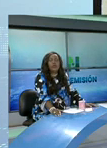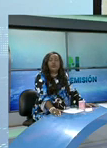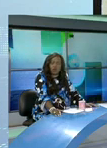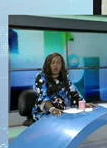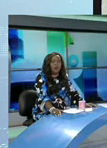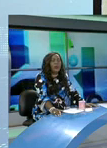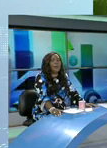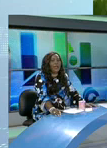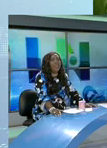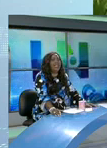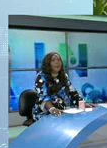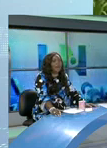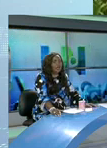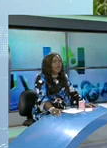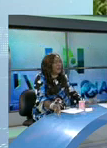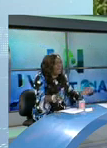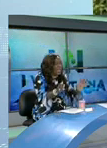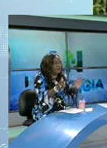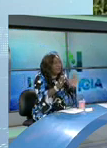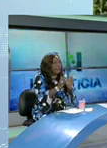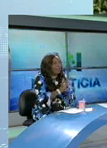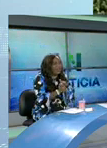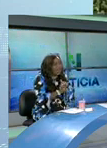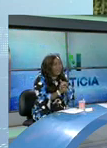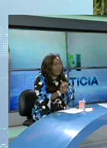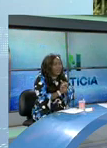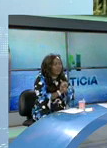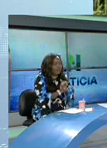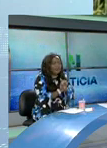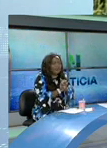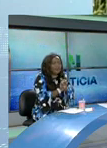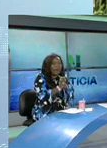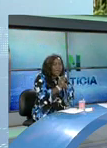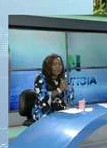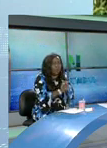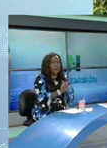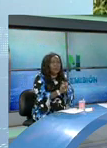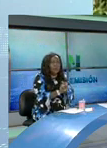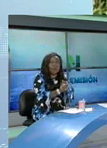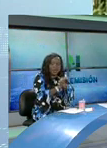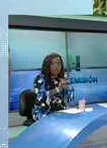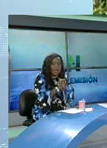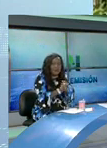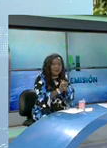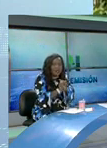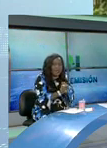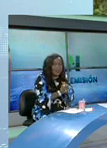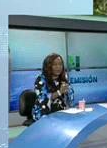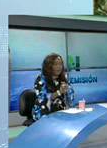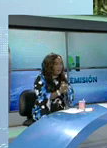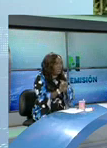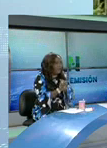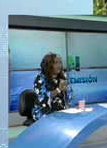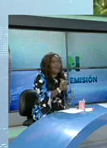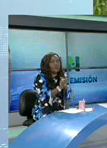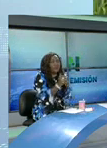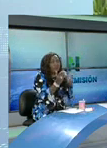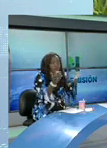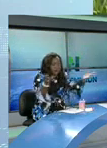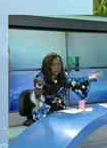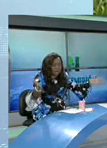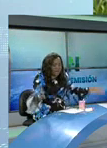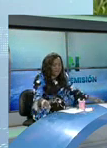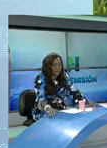haber sido duro para aquellas personas y para ellos, créanme que les doy mi abrazo de hermandad, mi